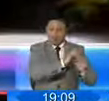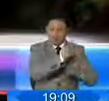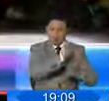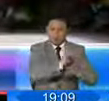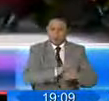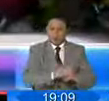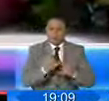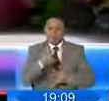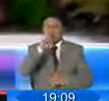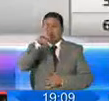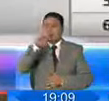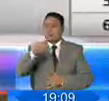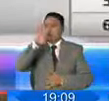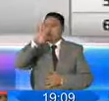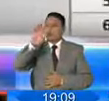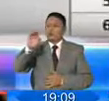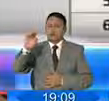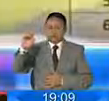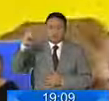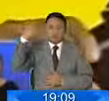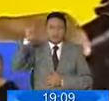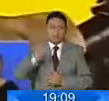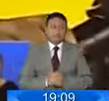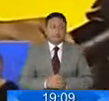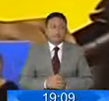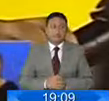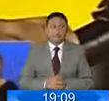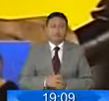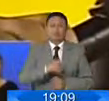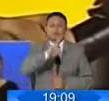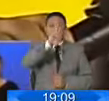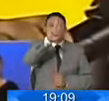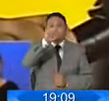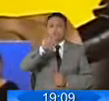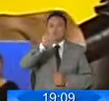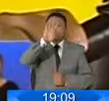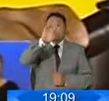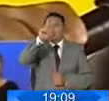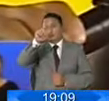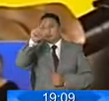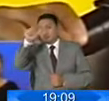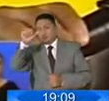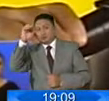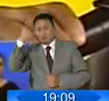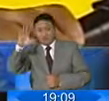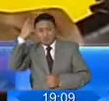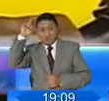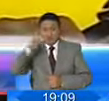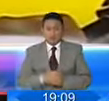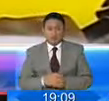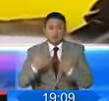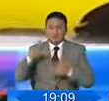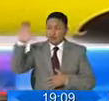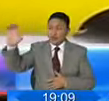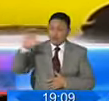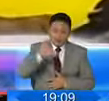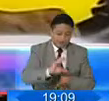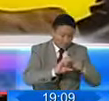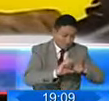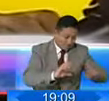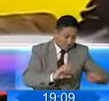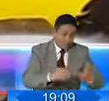410 millones son 2 mil 410 millones de dólares que se han asignado